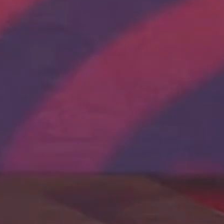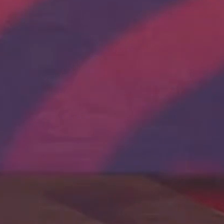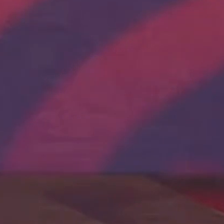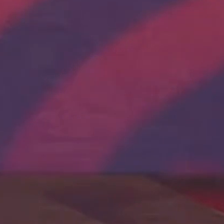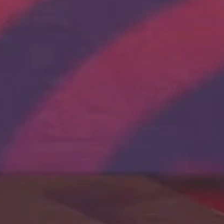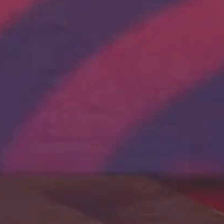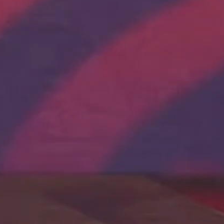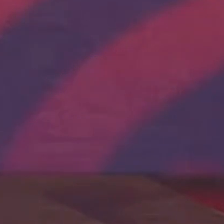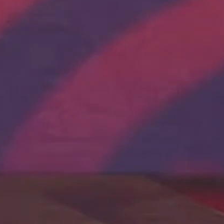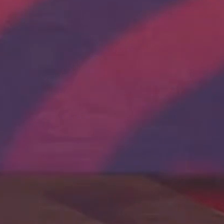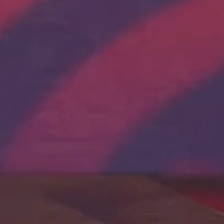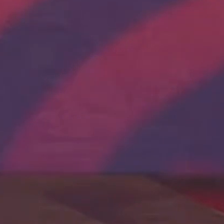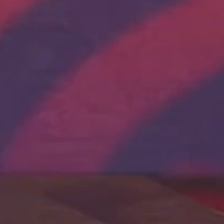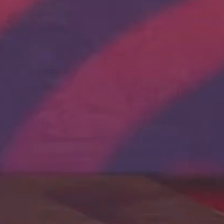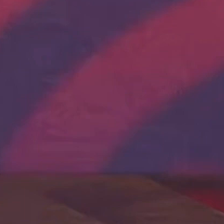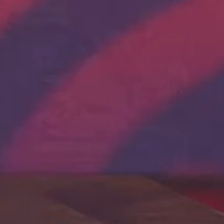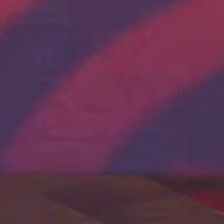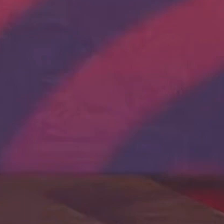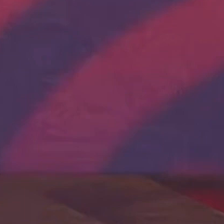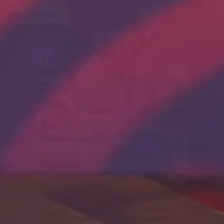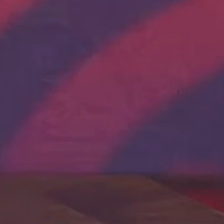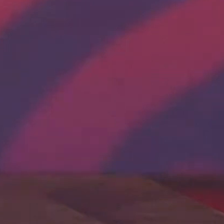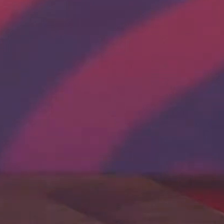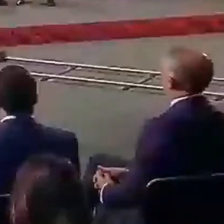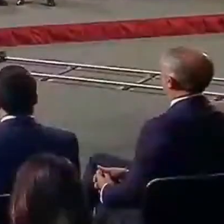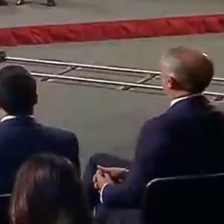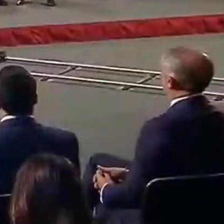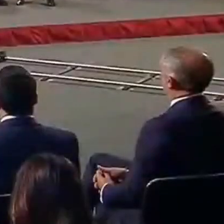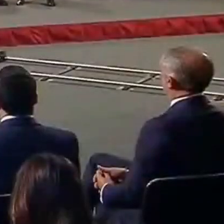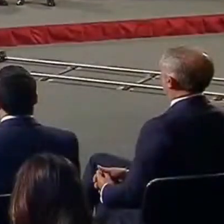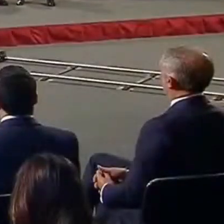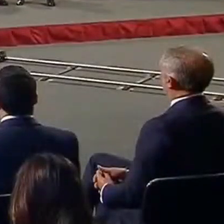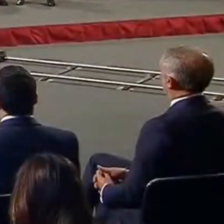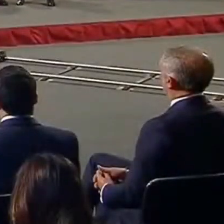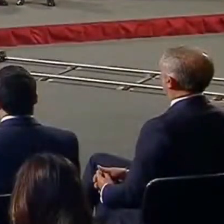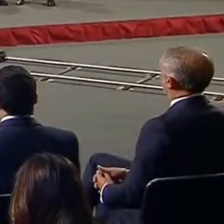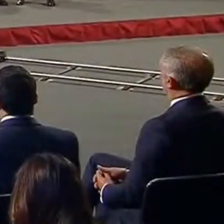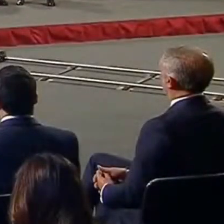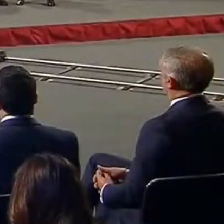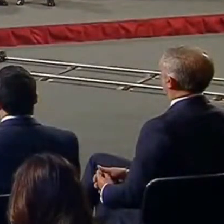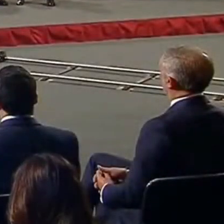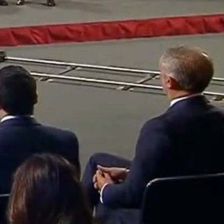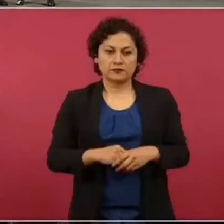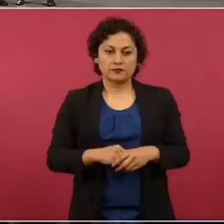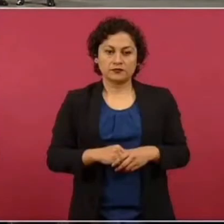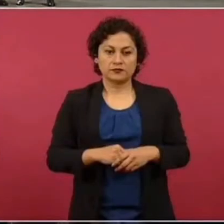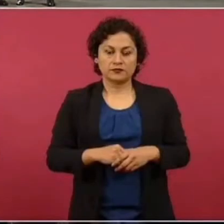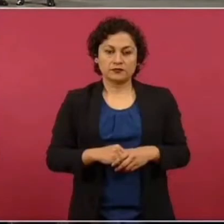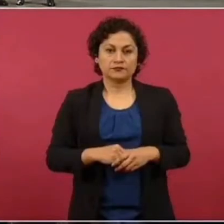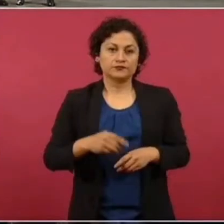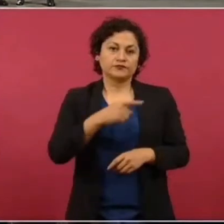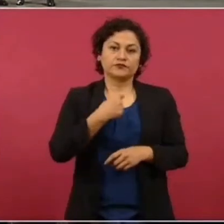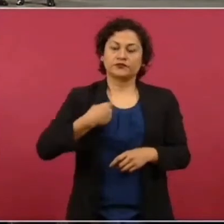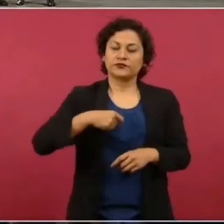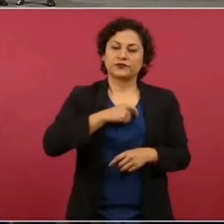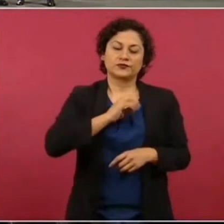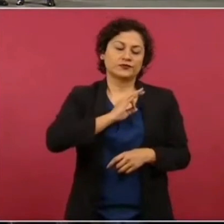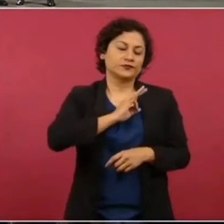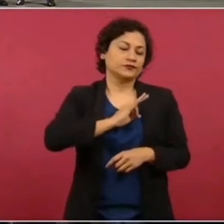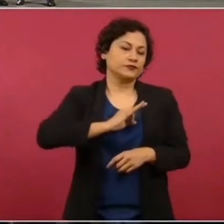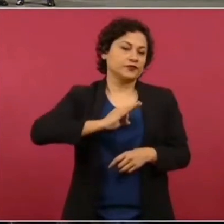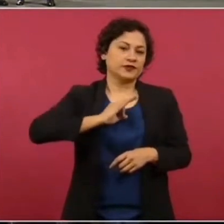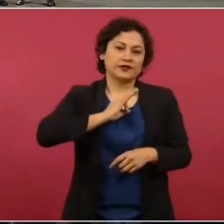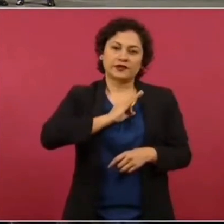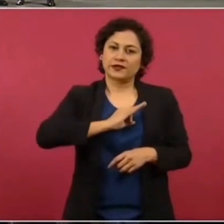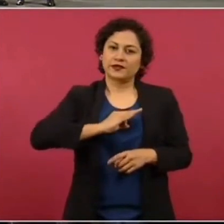un recorrido. Estamos verdaderamente gustosos de recuperar estos tesoros, estas piezas tan